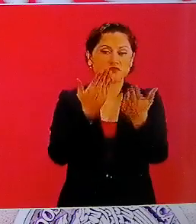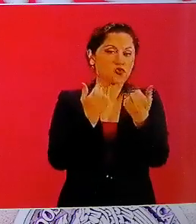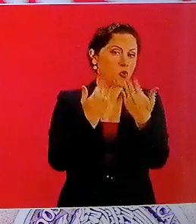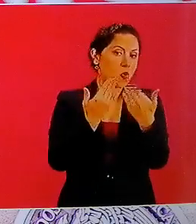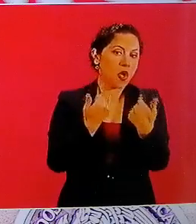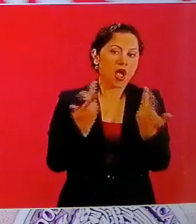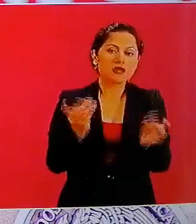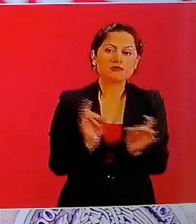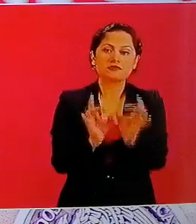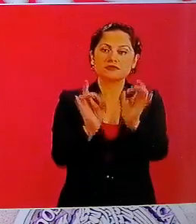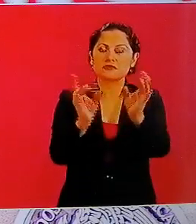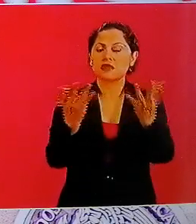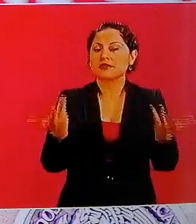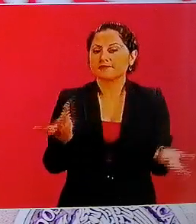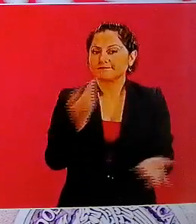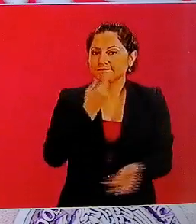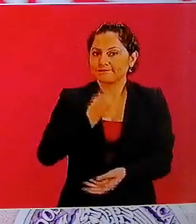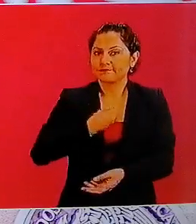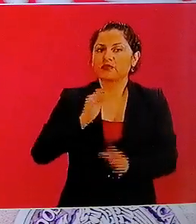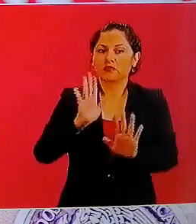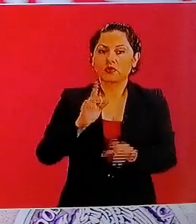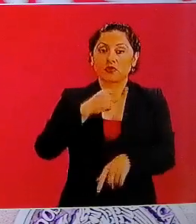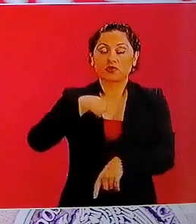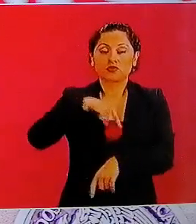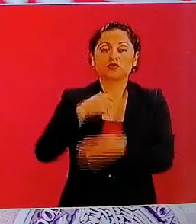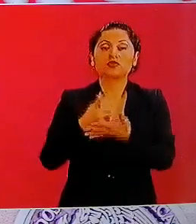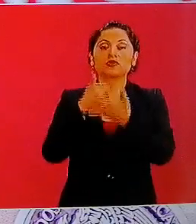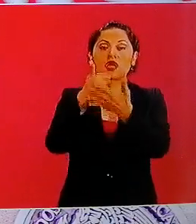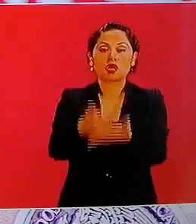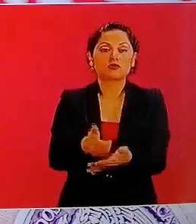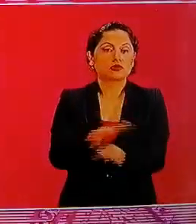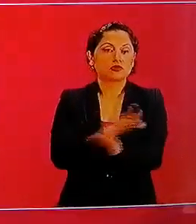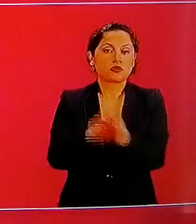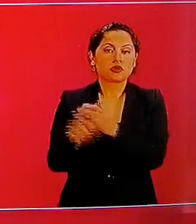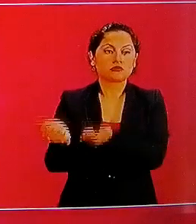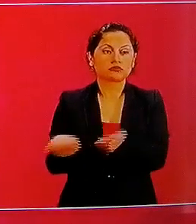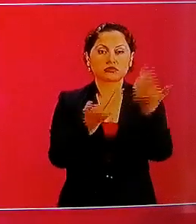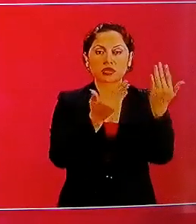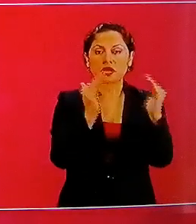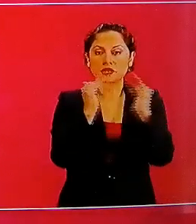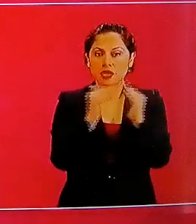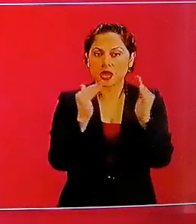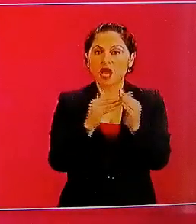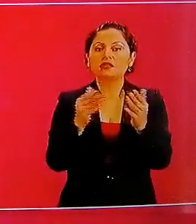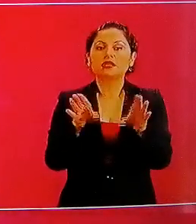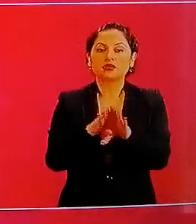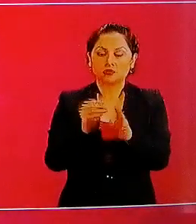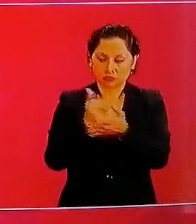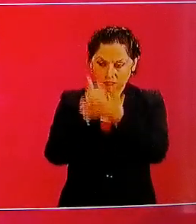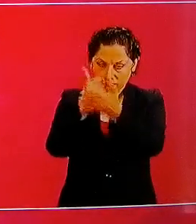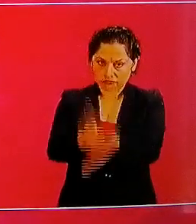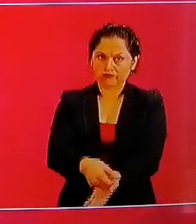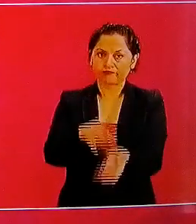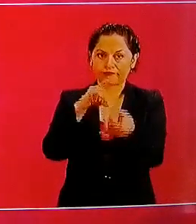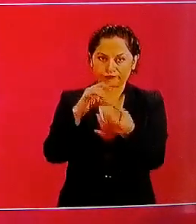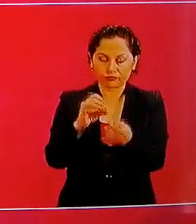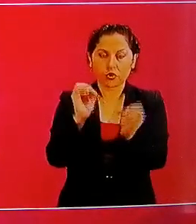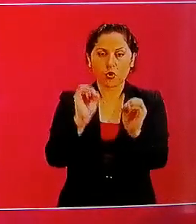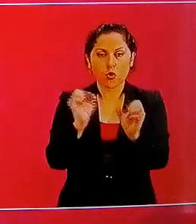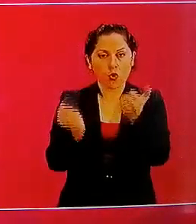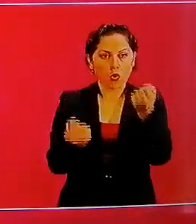mecanismos para proveerles de transporte, por ejemplo, en algunos casos a sus casas, porque a veces también viven muy lejos. Y